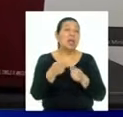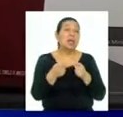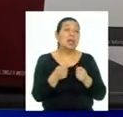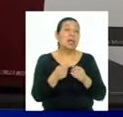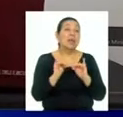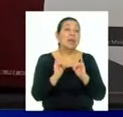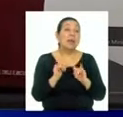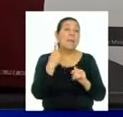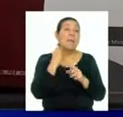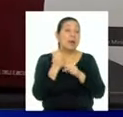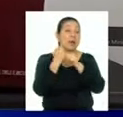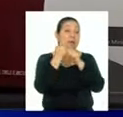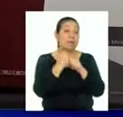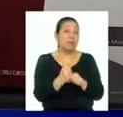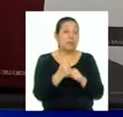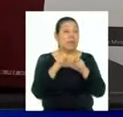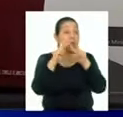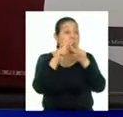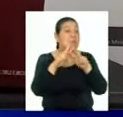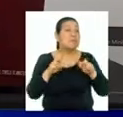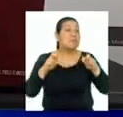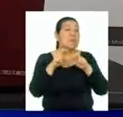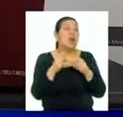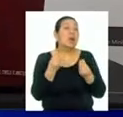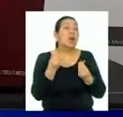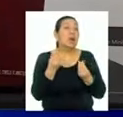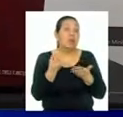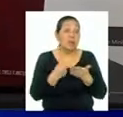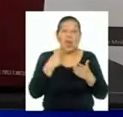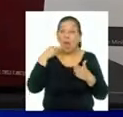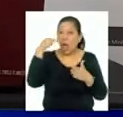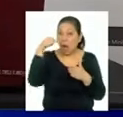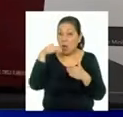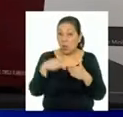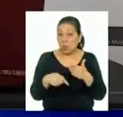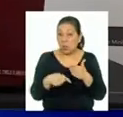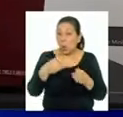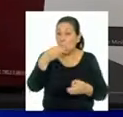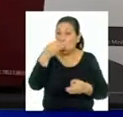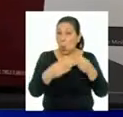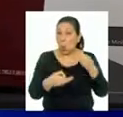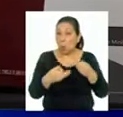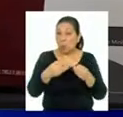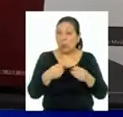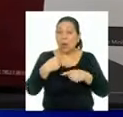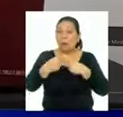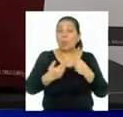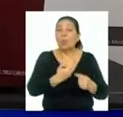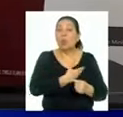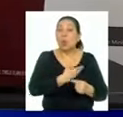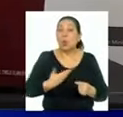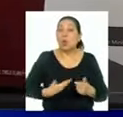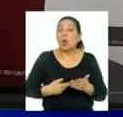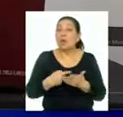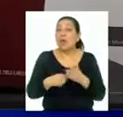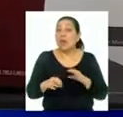se está dejando para fortalecer estas investigaciones, eventuales acusaciones y búsqueda de justicia en el siguiente gobierno?